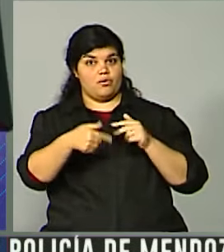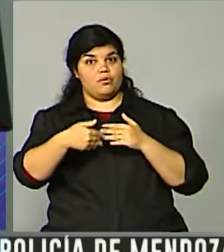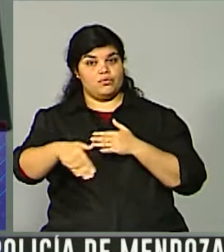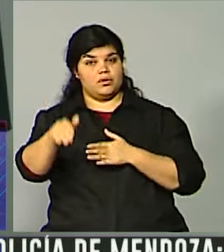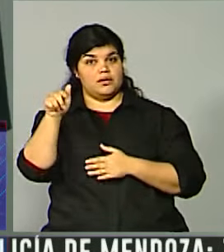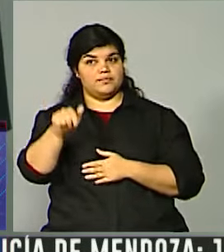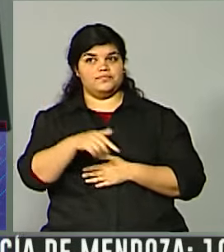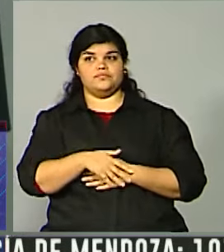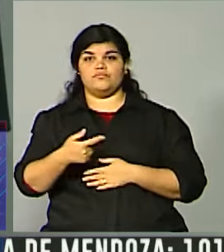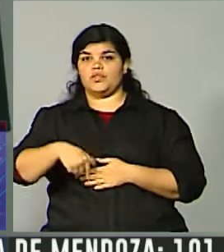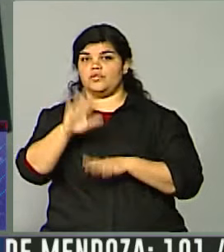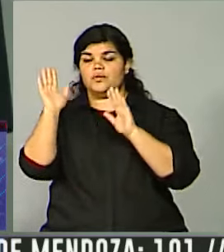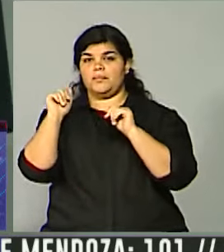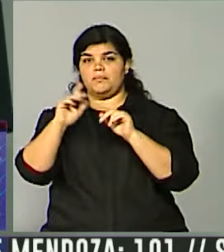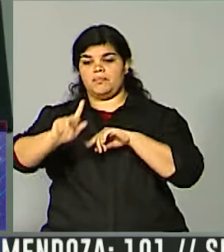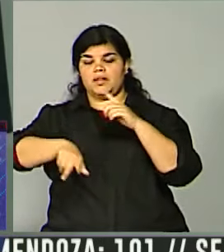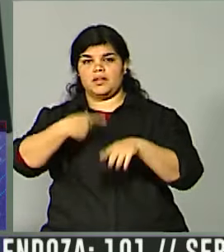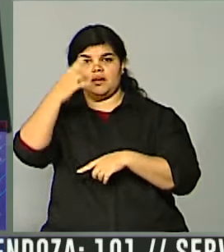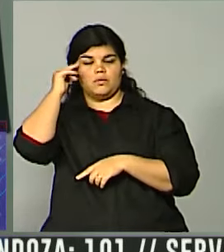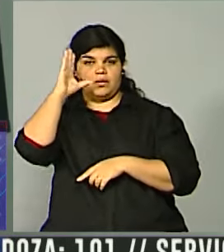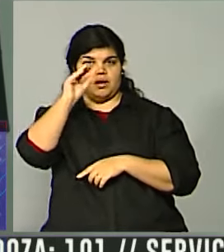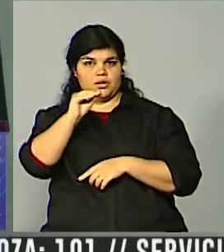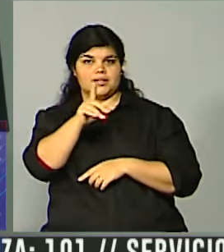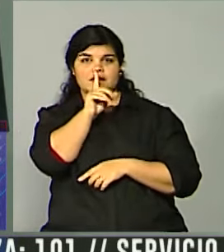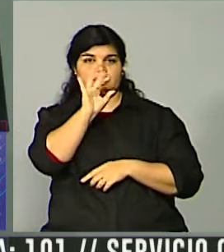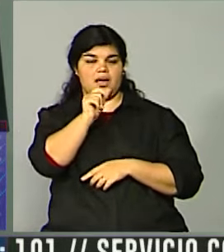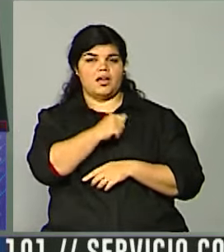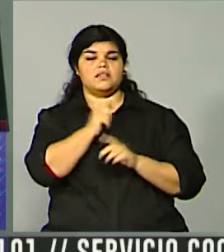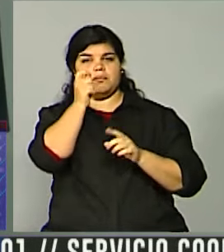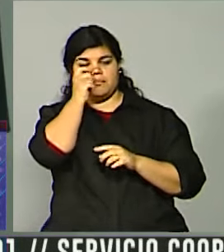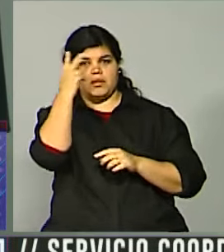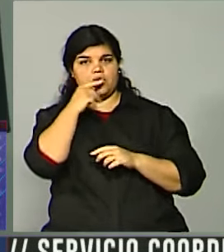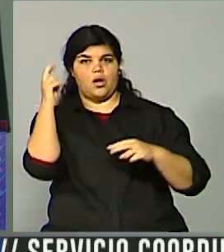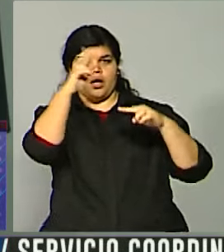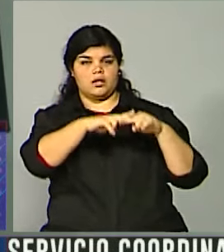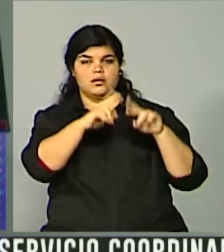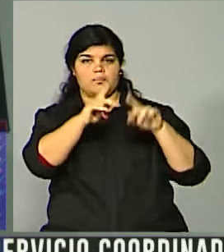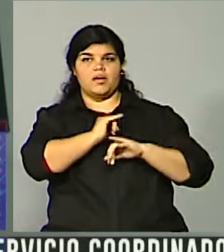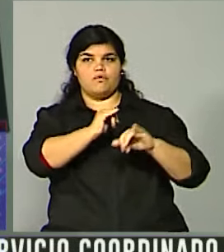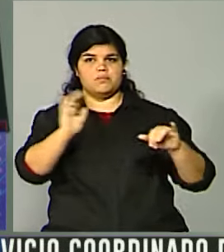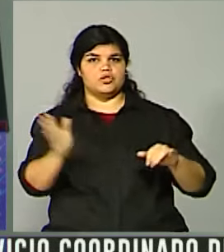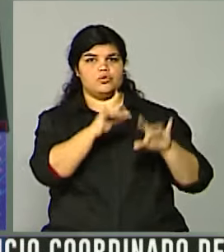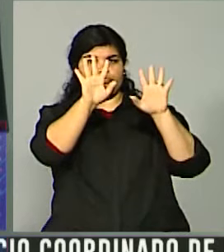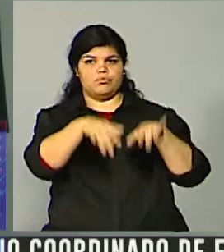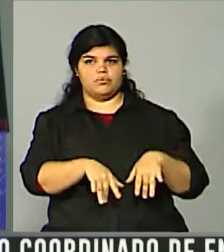ellos. Nosotros nos despedimos hasta el día de mañana a las 21 por el canal 30 de la TDA, en 22 en Supercanal HD, y todos los contenidos los puedes encontrar en